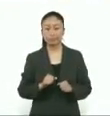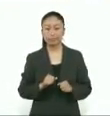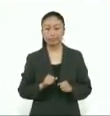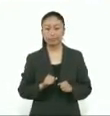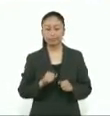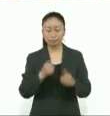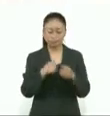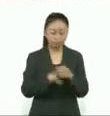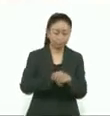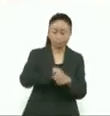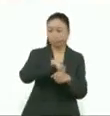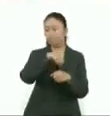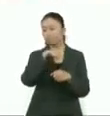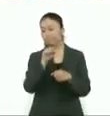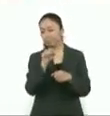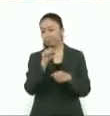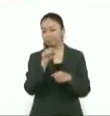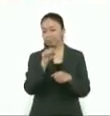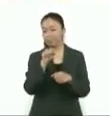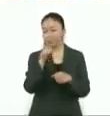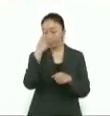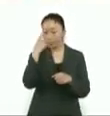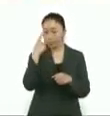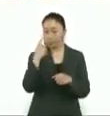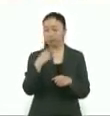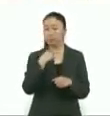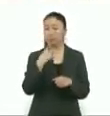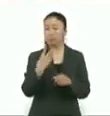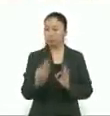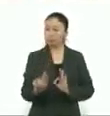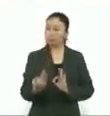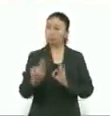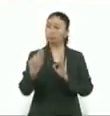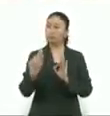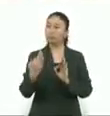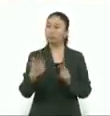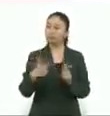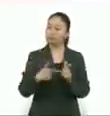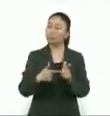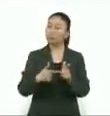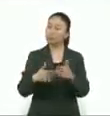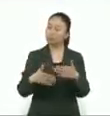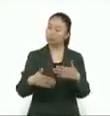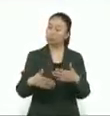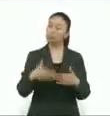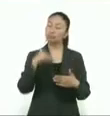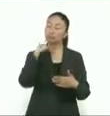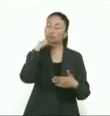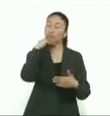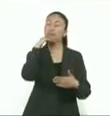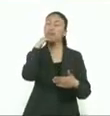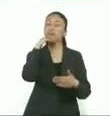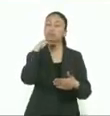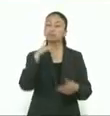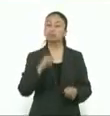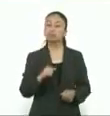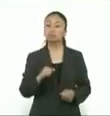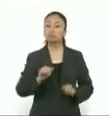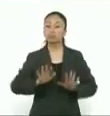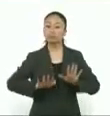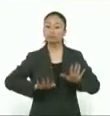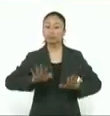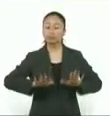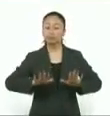la cabeza para poder levantar la voz. Muchas veces se calcinaban